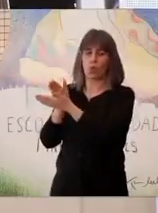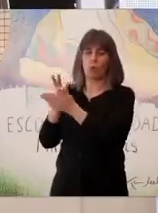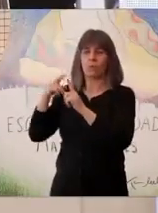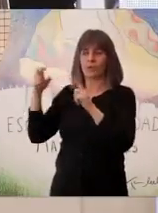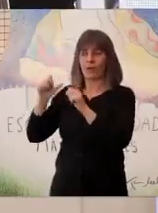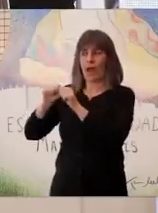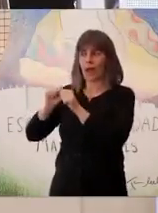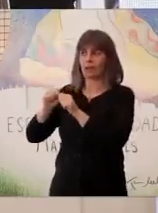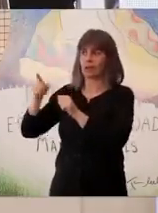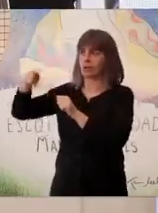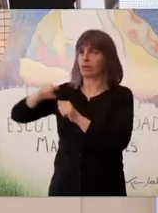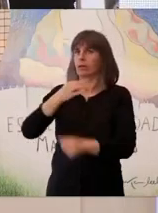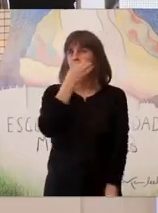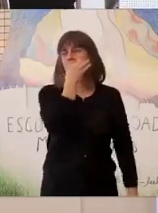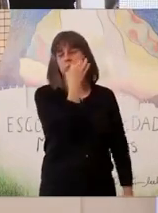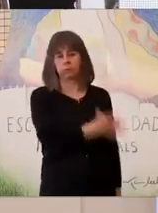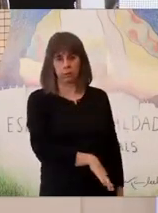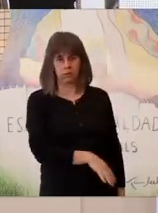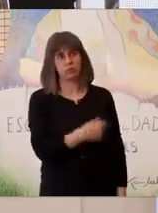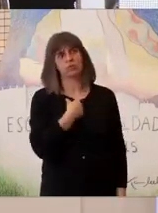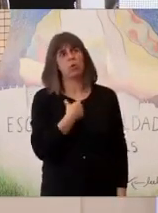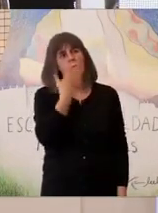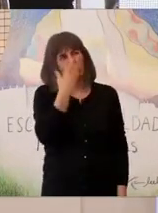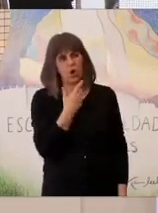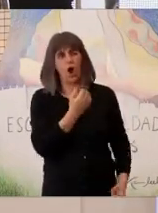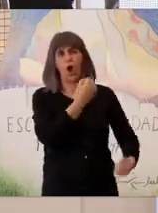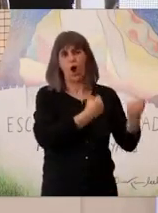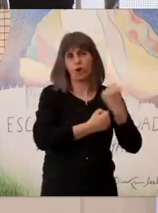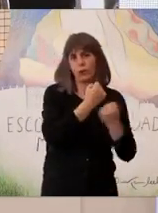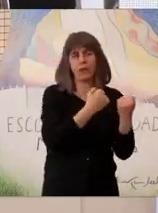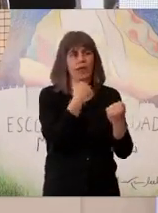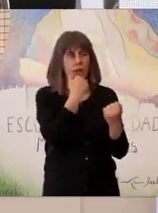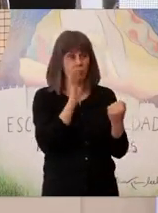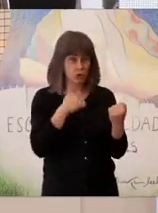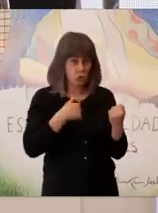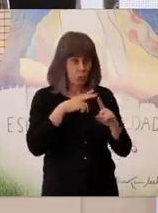yo hago todos los de… Pero de perspectiva de género, perdona a mí, los números son, no tienen género.